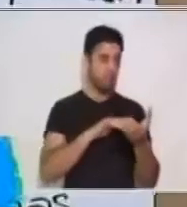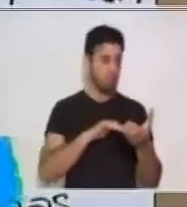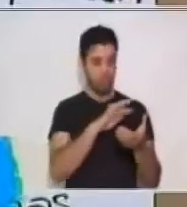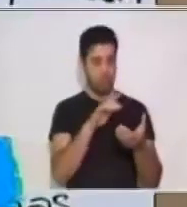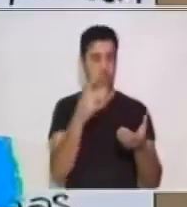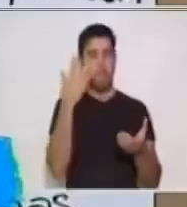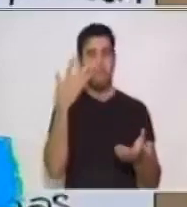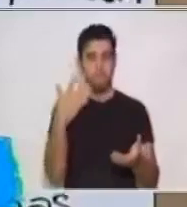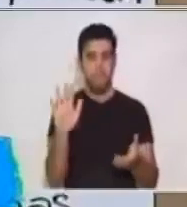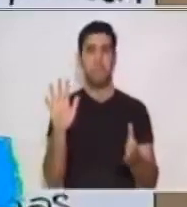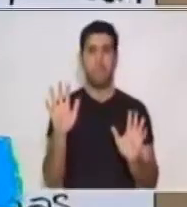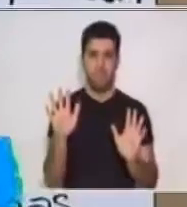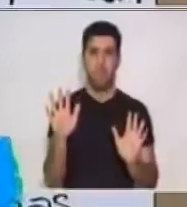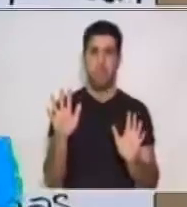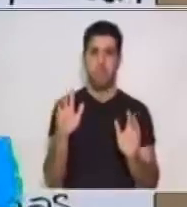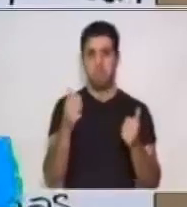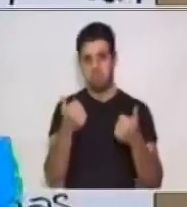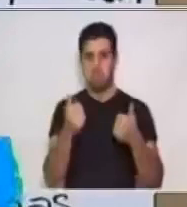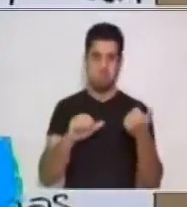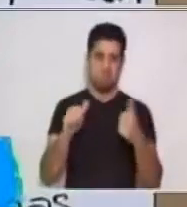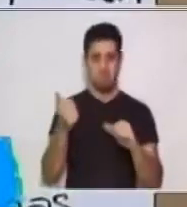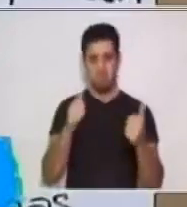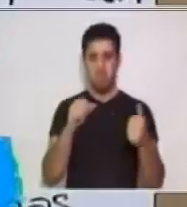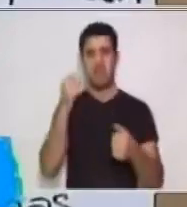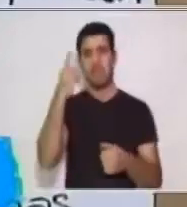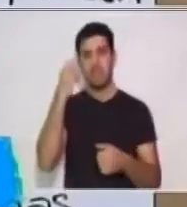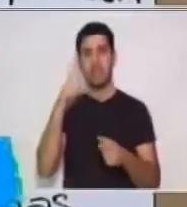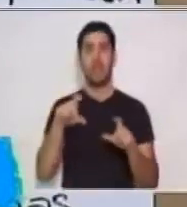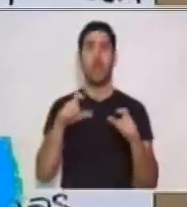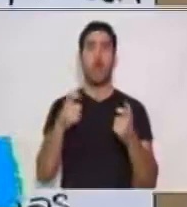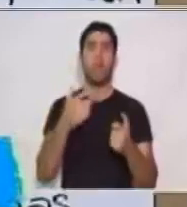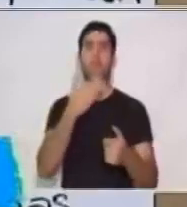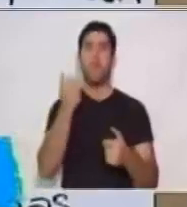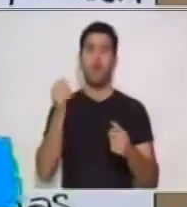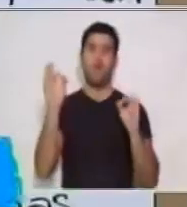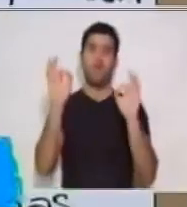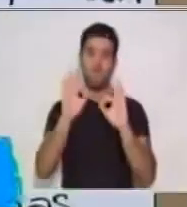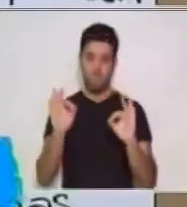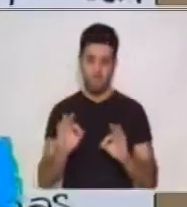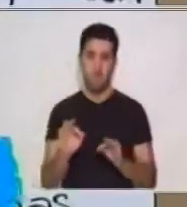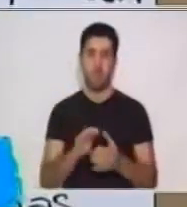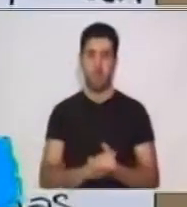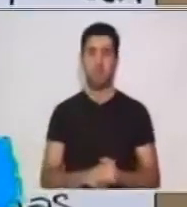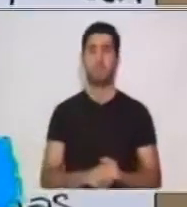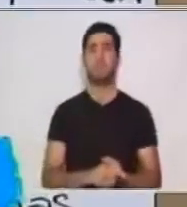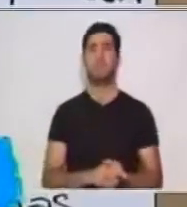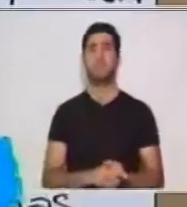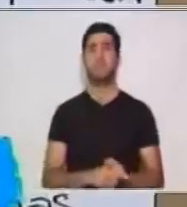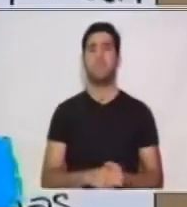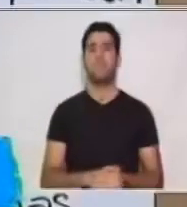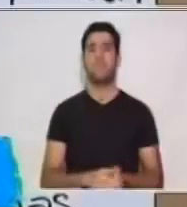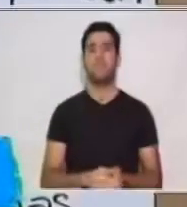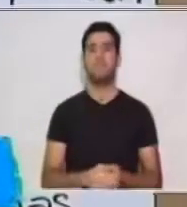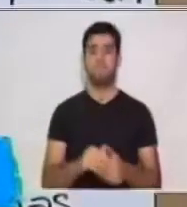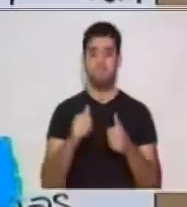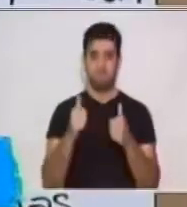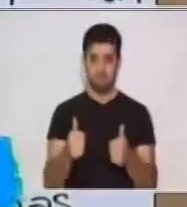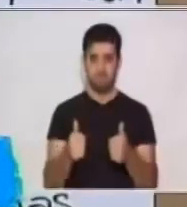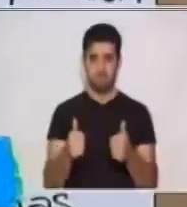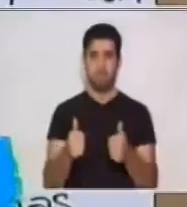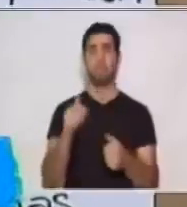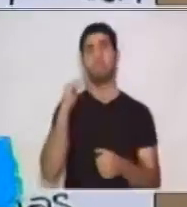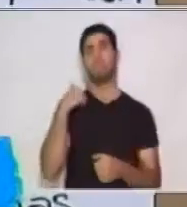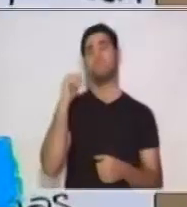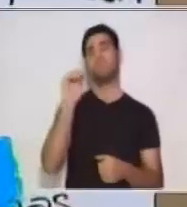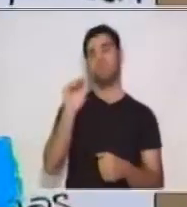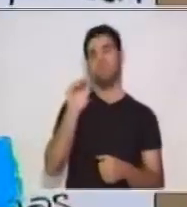¿verdad? Para que vayas entendiendo cómo funcionan los porcentajes y los decimales. Bien, te